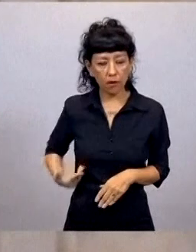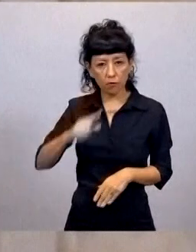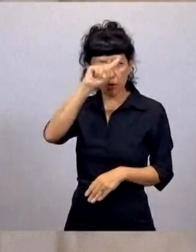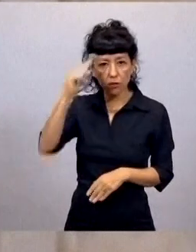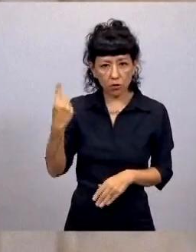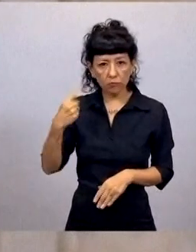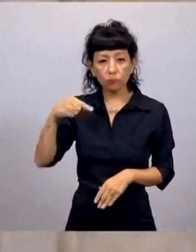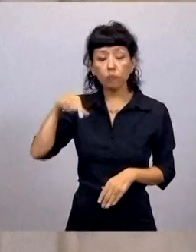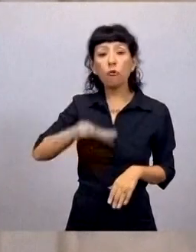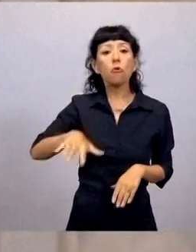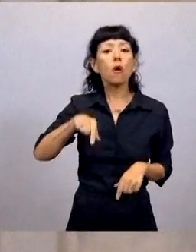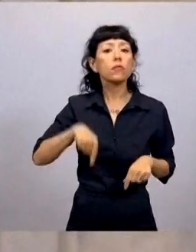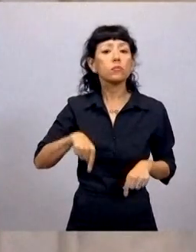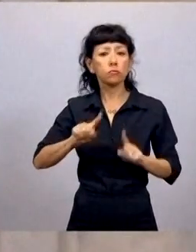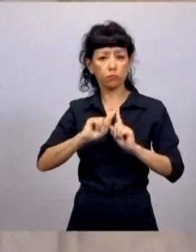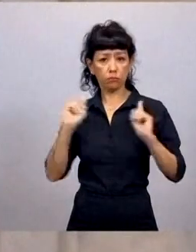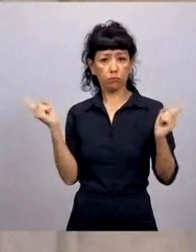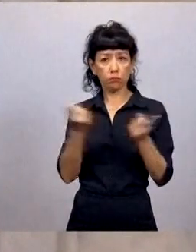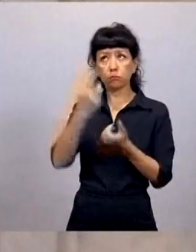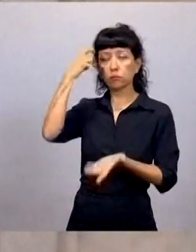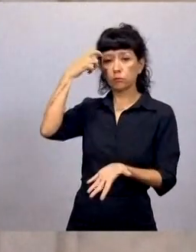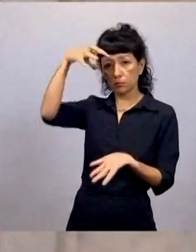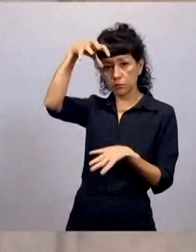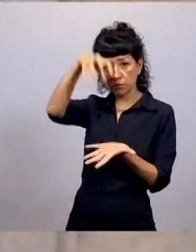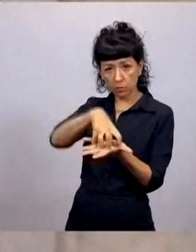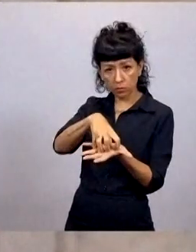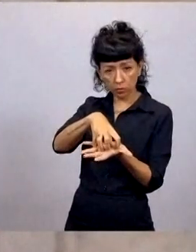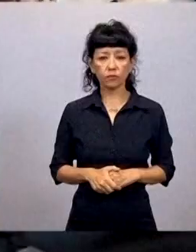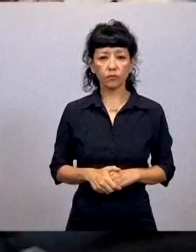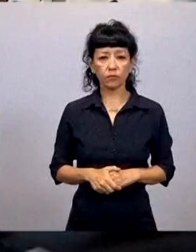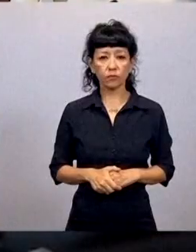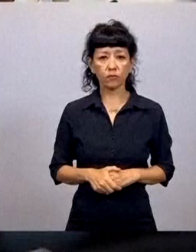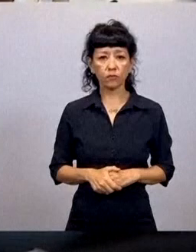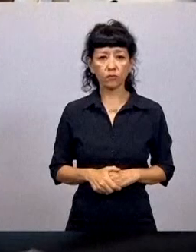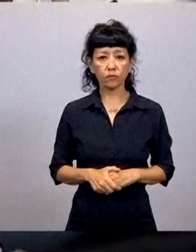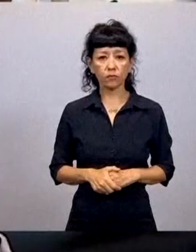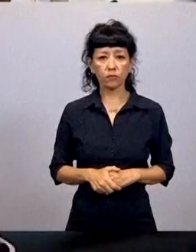constituyo en el recinto de la Honorable Cámara de Diputados de la Nación, donde se encuentra.